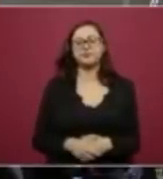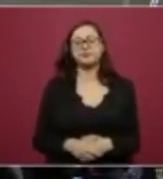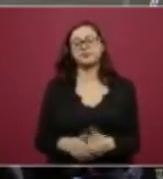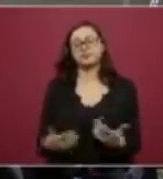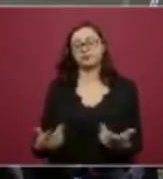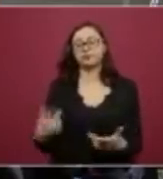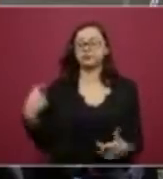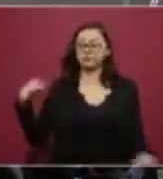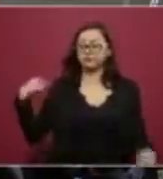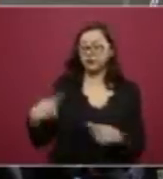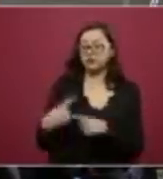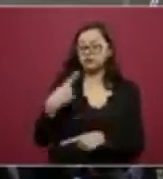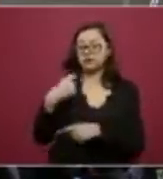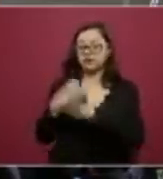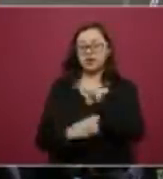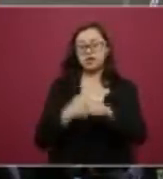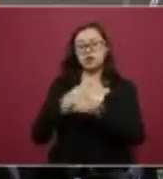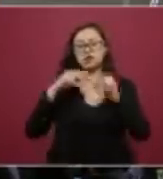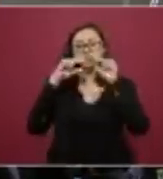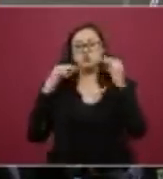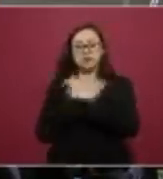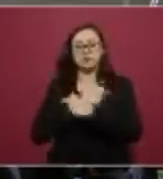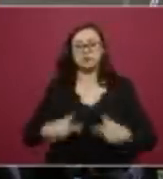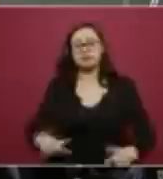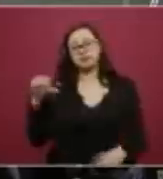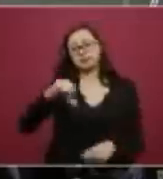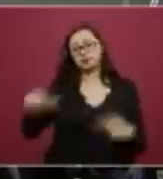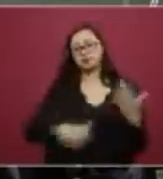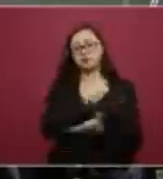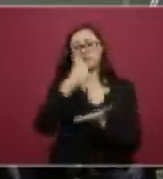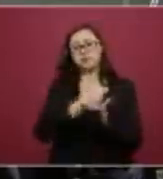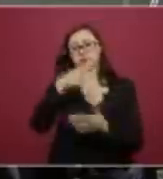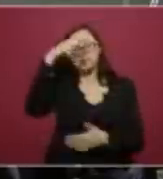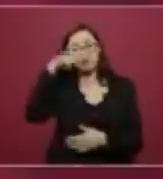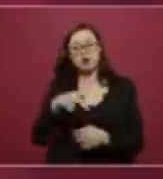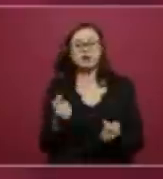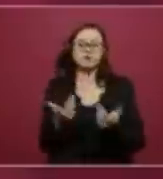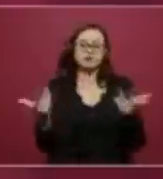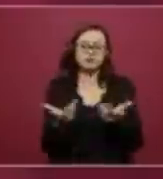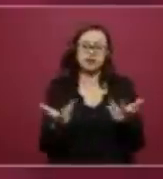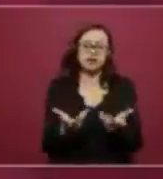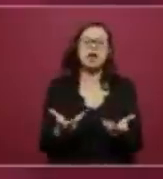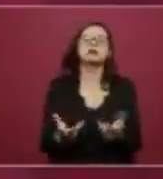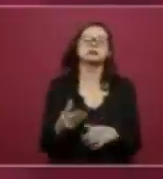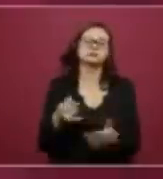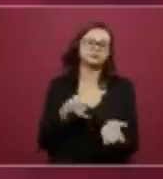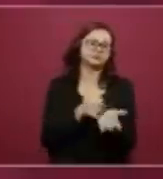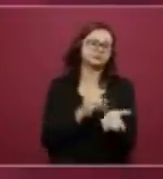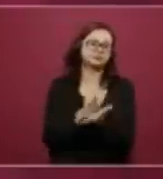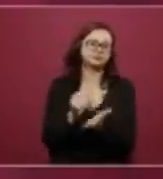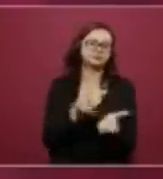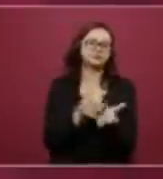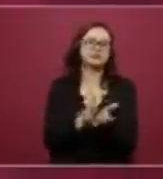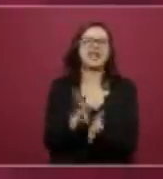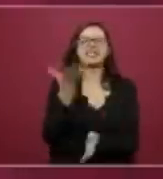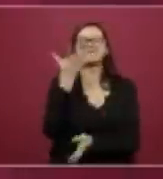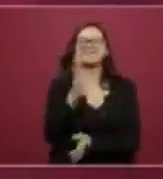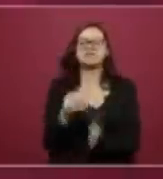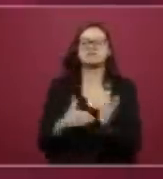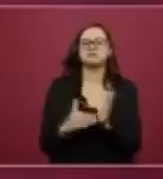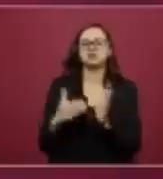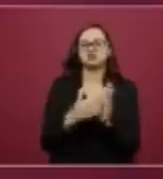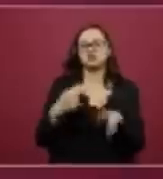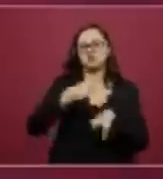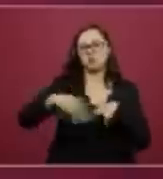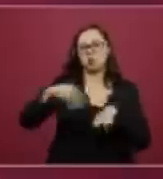Zapata y el día de hoy en la Ciudad de México, se emitieron 10 millones de boletos del metro